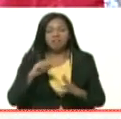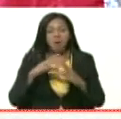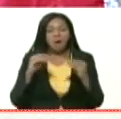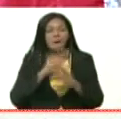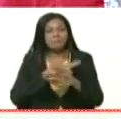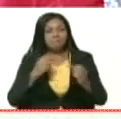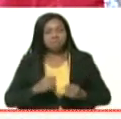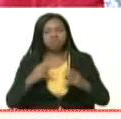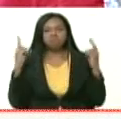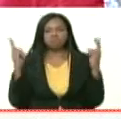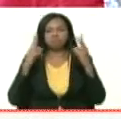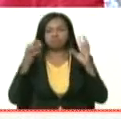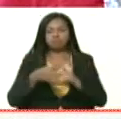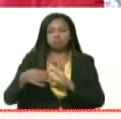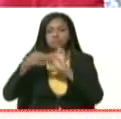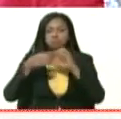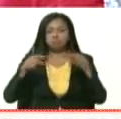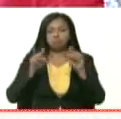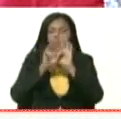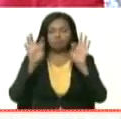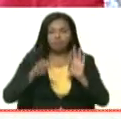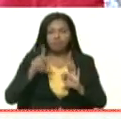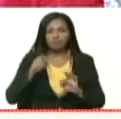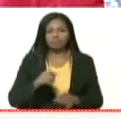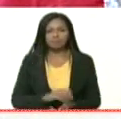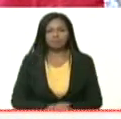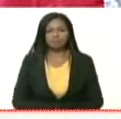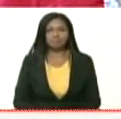potencia victoriosa, la Unión Soviética.